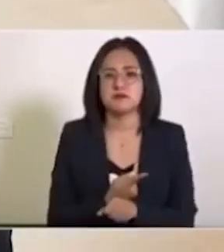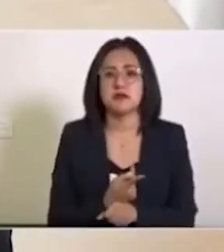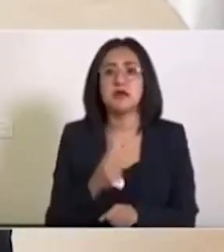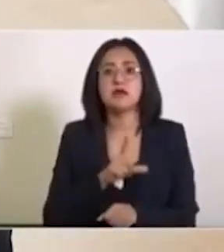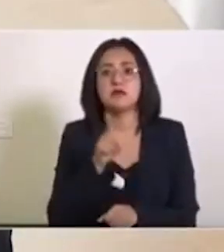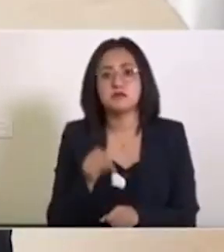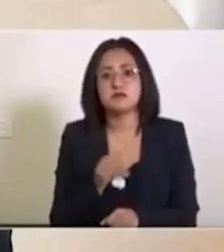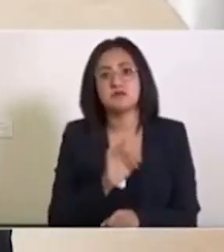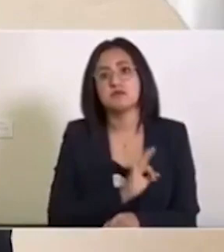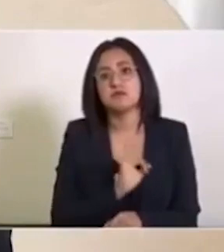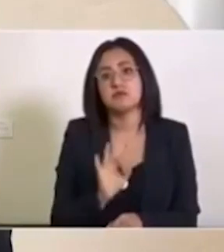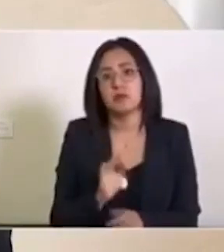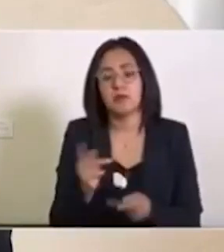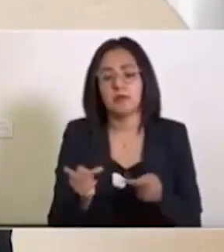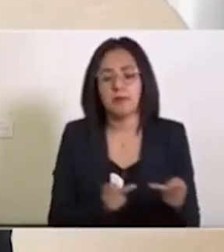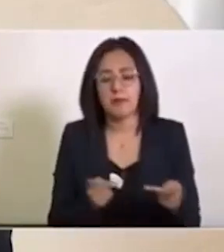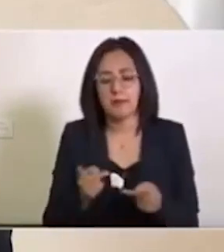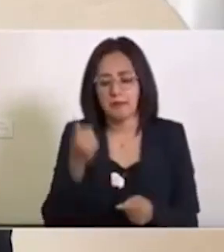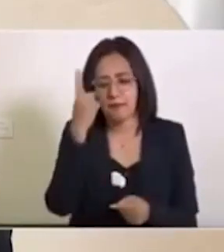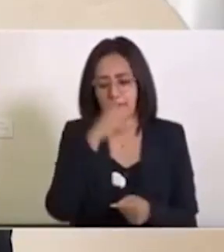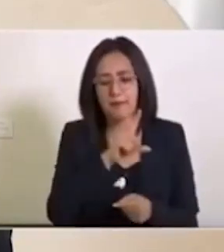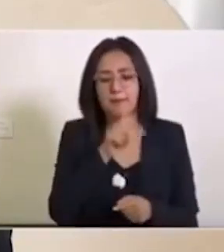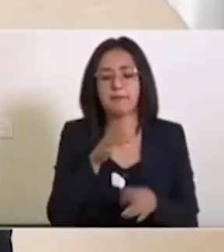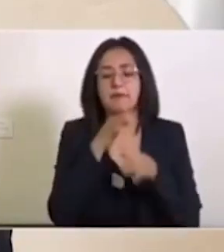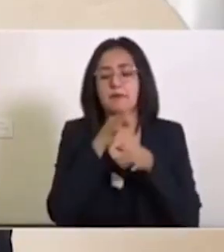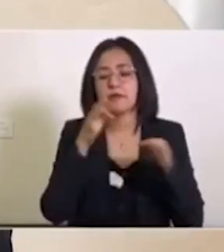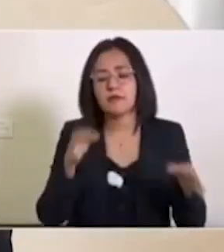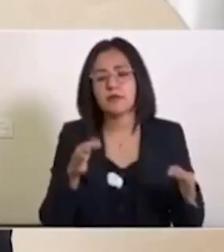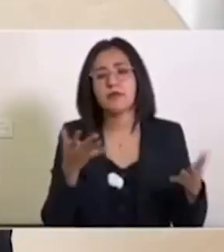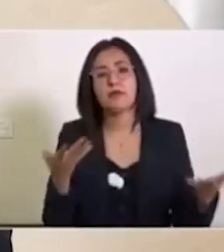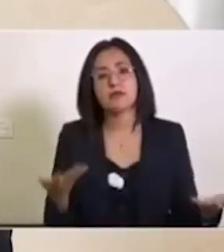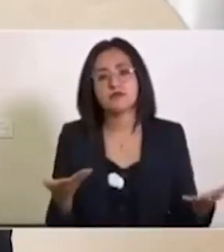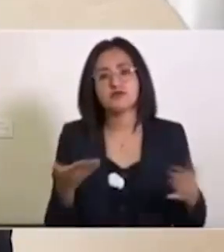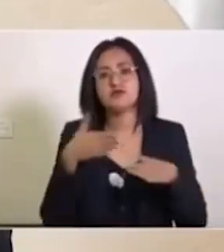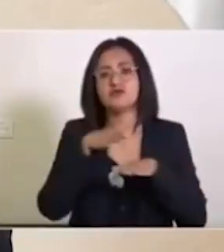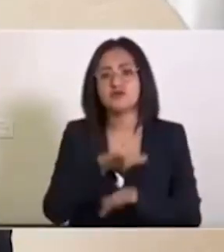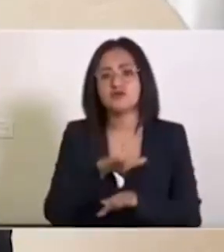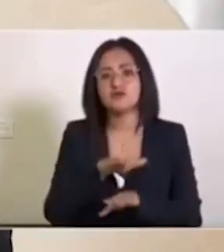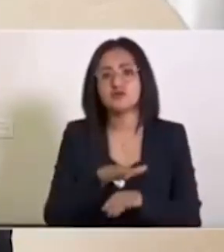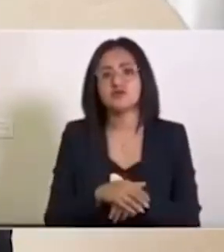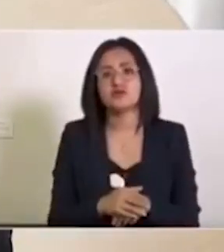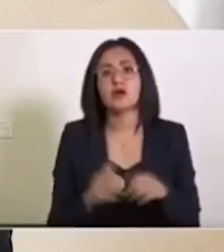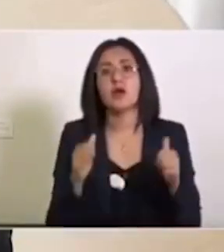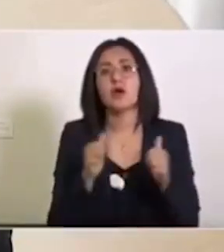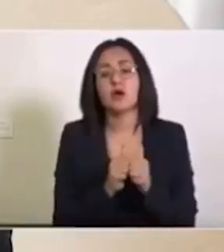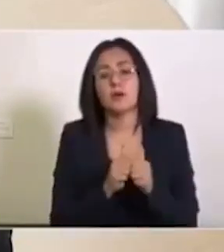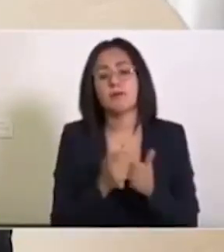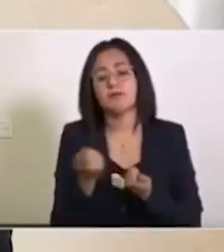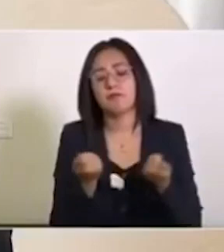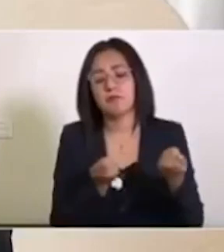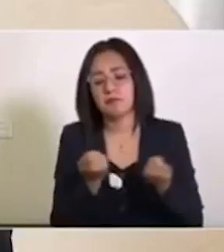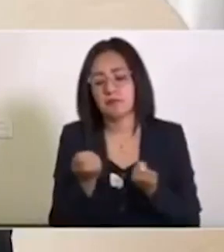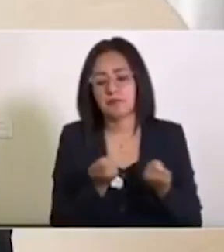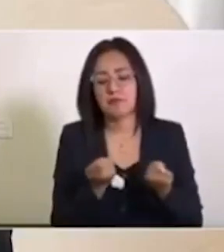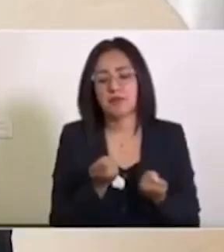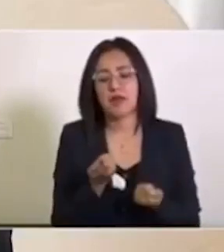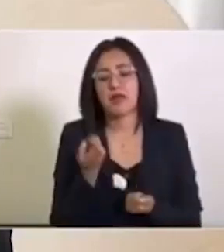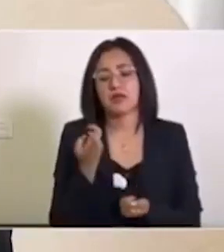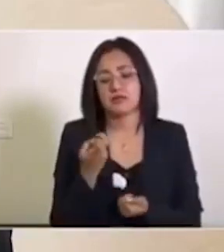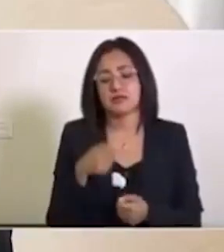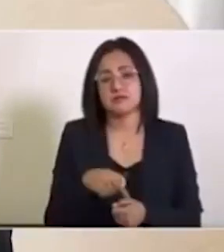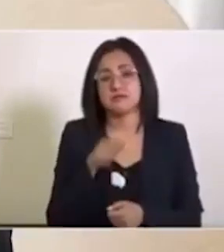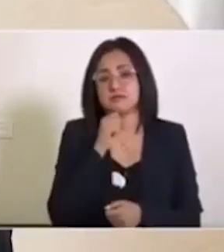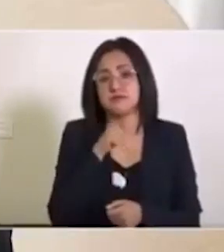poder prepararnos para anuncios relacionados con el manejo de esta